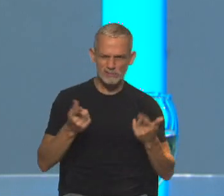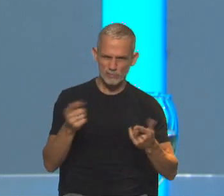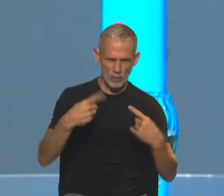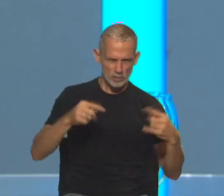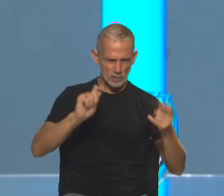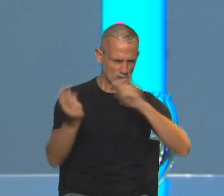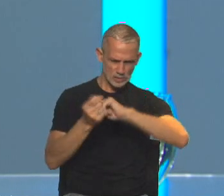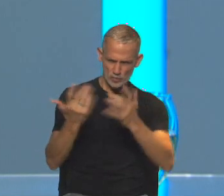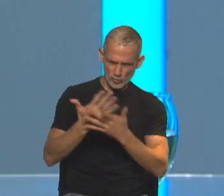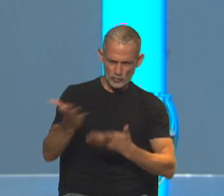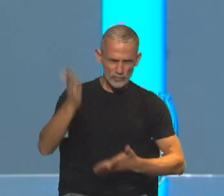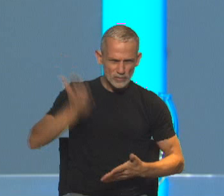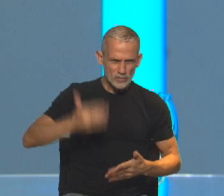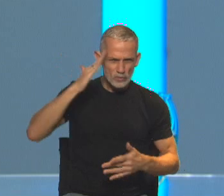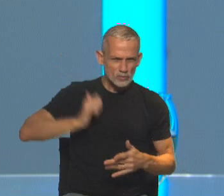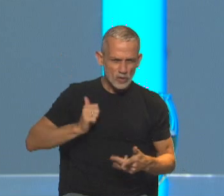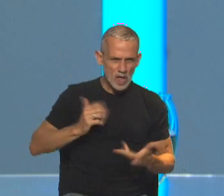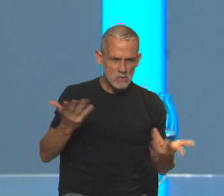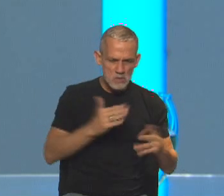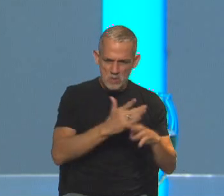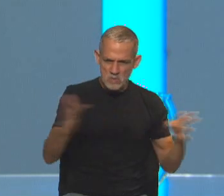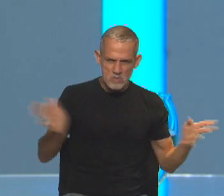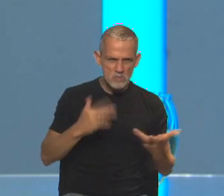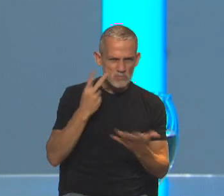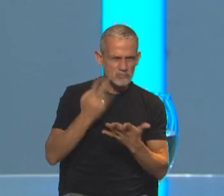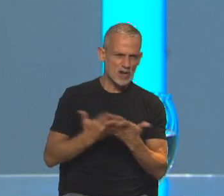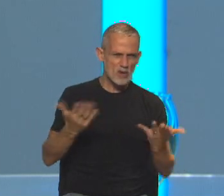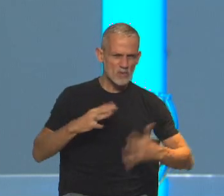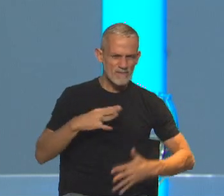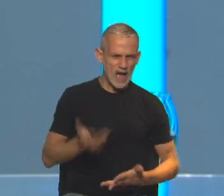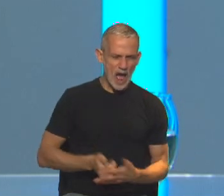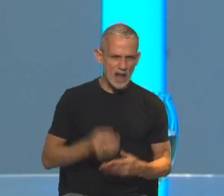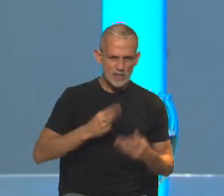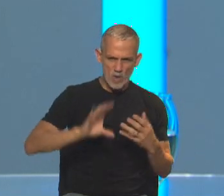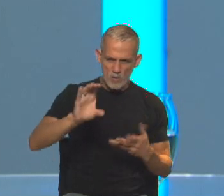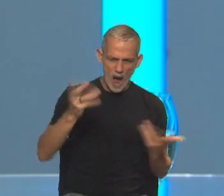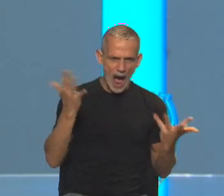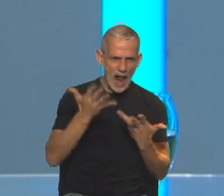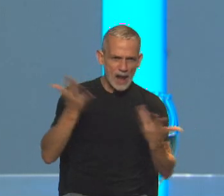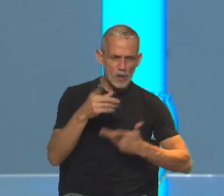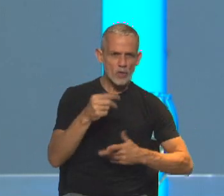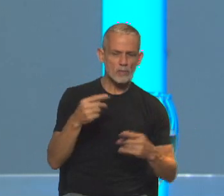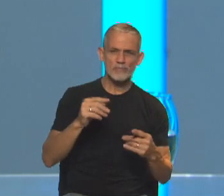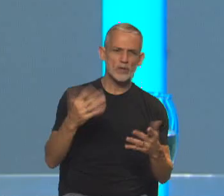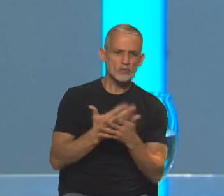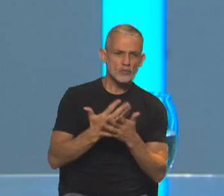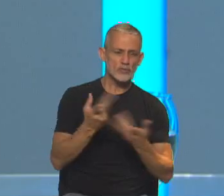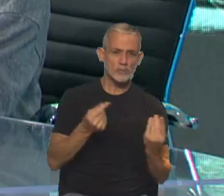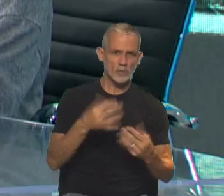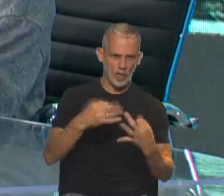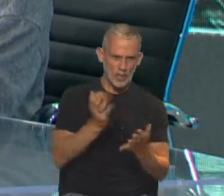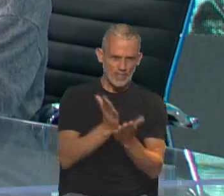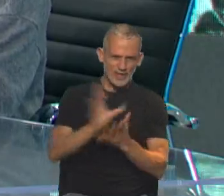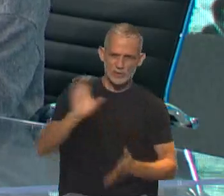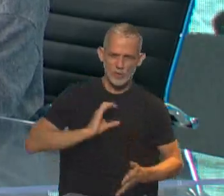de todo lo que les costó ser reconocidos como víctimas también en algún punto, víctimas ciudadanas, ¿no? Como víctimas con derechos a reparación. Déjame que te diga